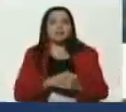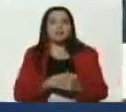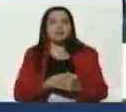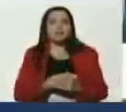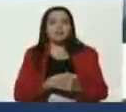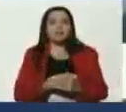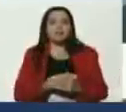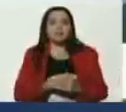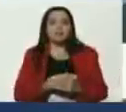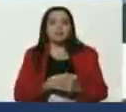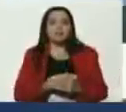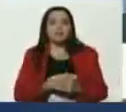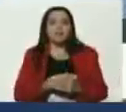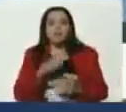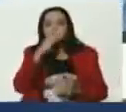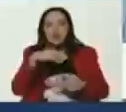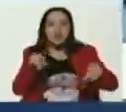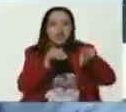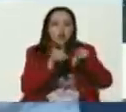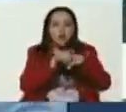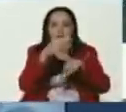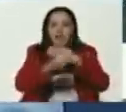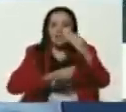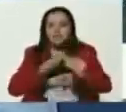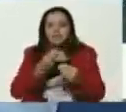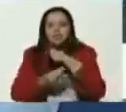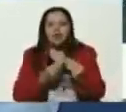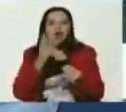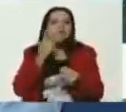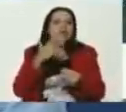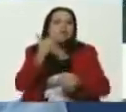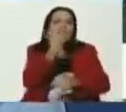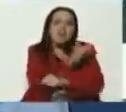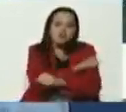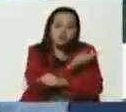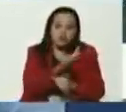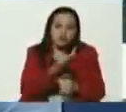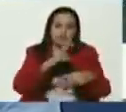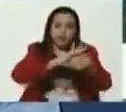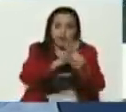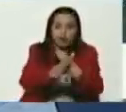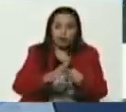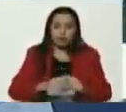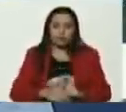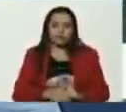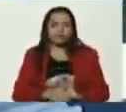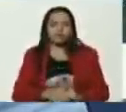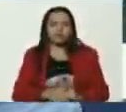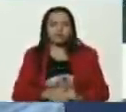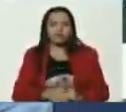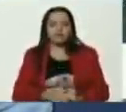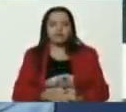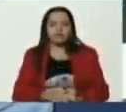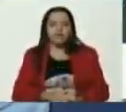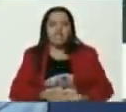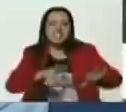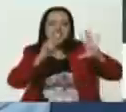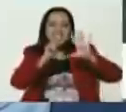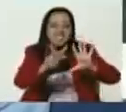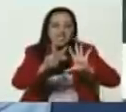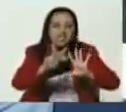No estaría ocurriendo lo que está ocurriendo con las vacunas contra el COVID. Que 7 países,